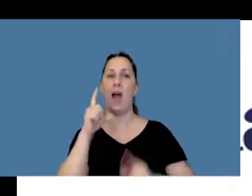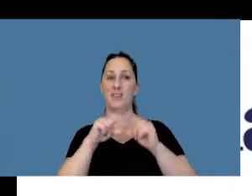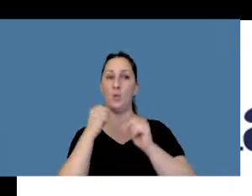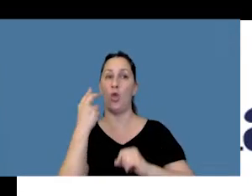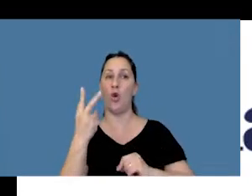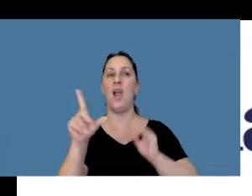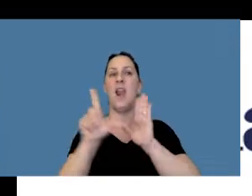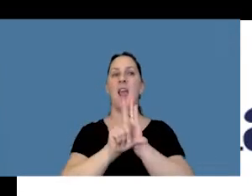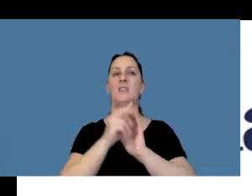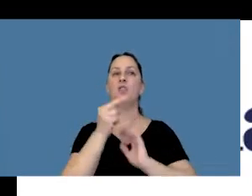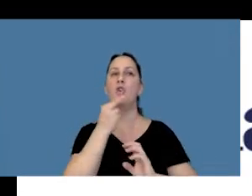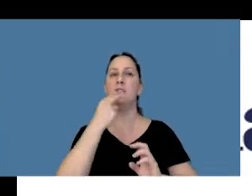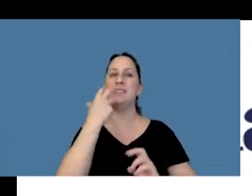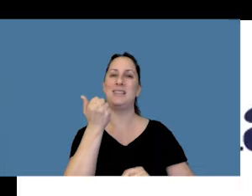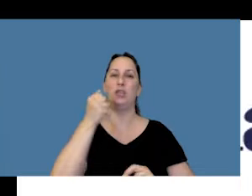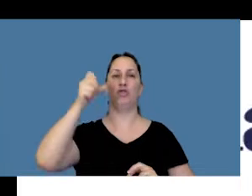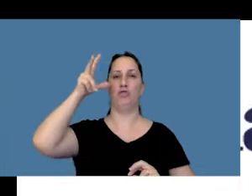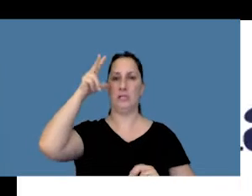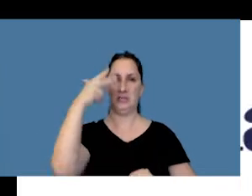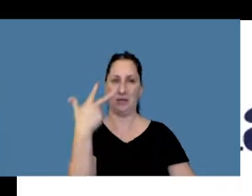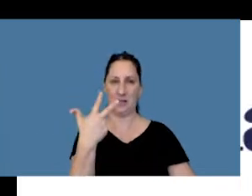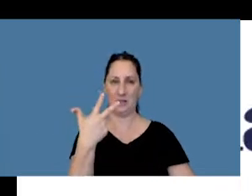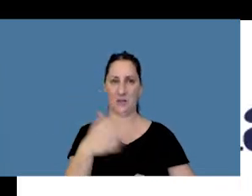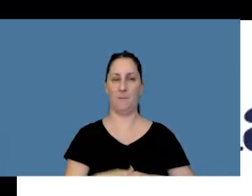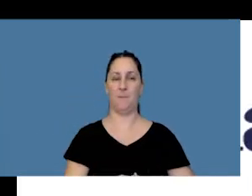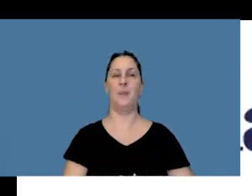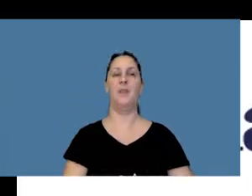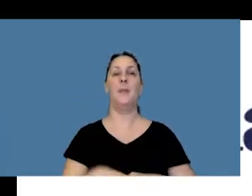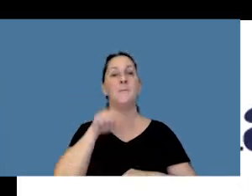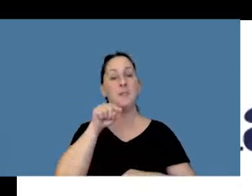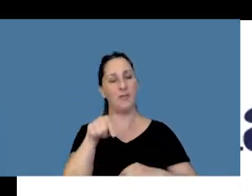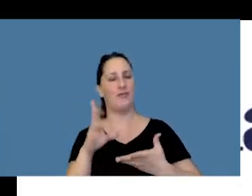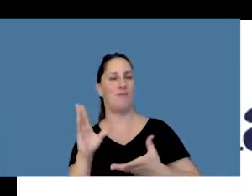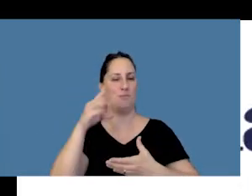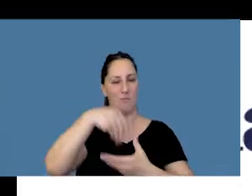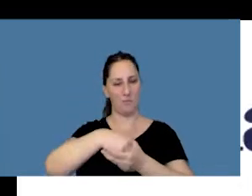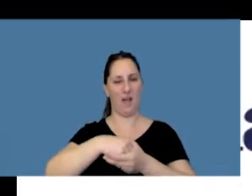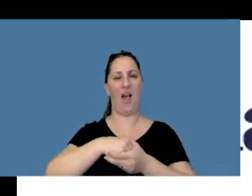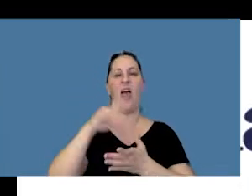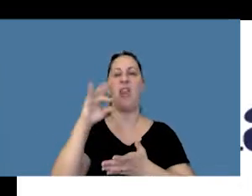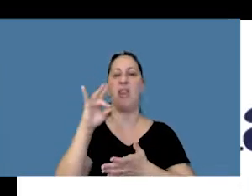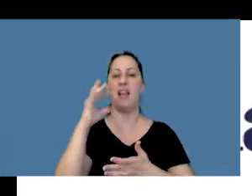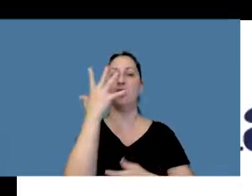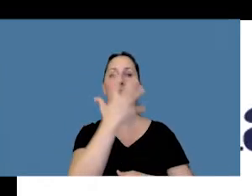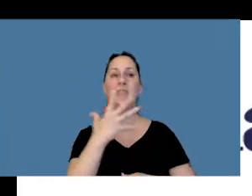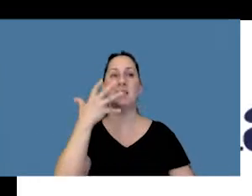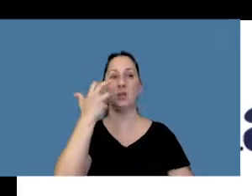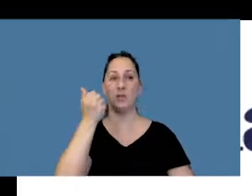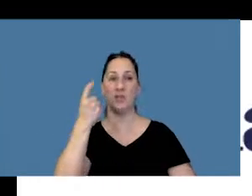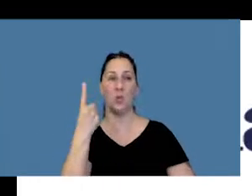ley 11.683. A lo que esto se complementa con el decreto 561